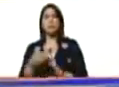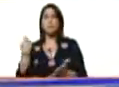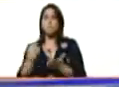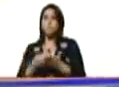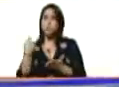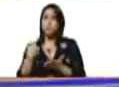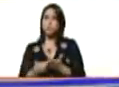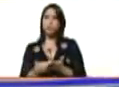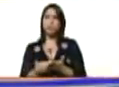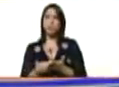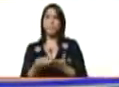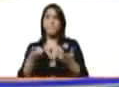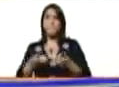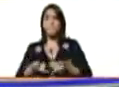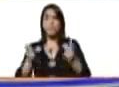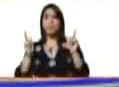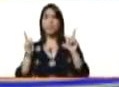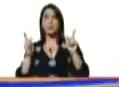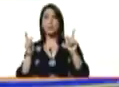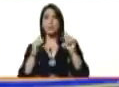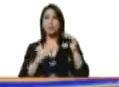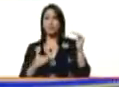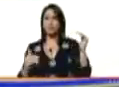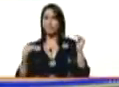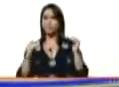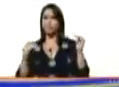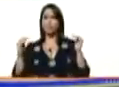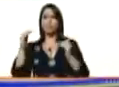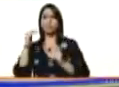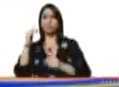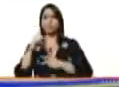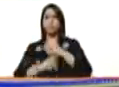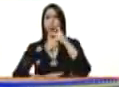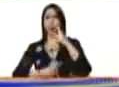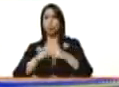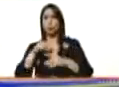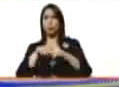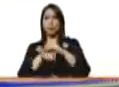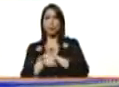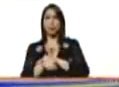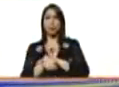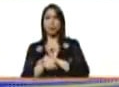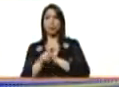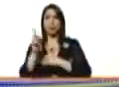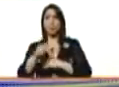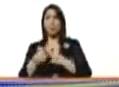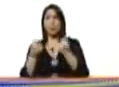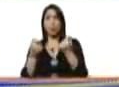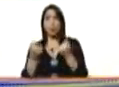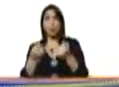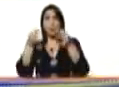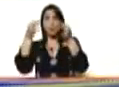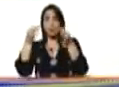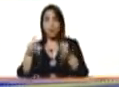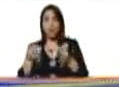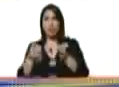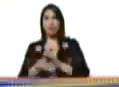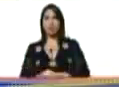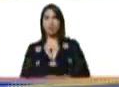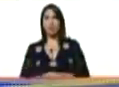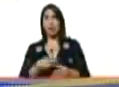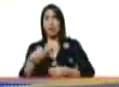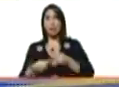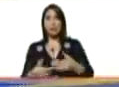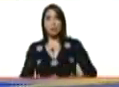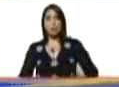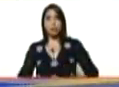inversiones que permitan crecer el Producto Interno Bruto, la economía real, generar